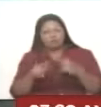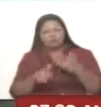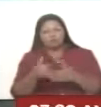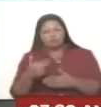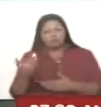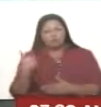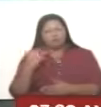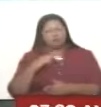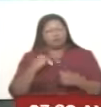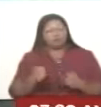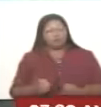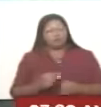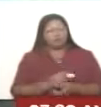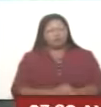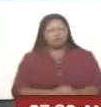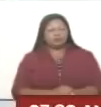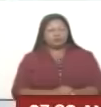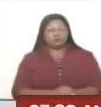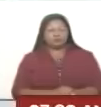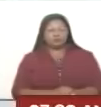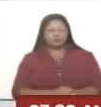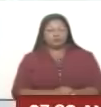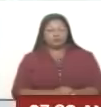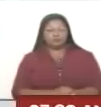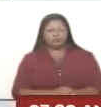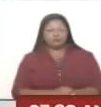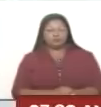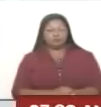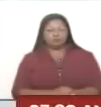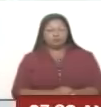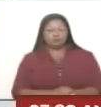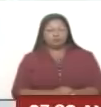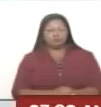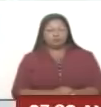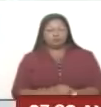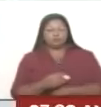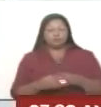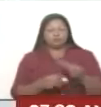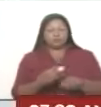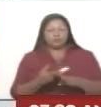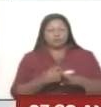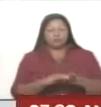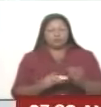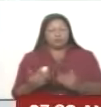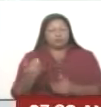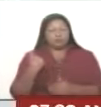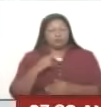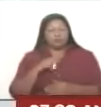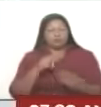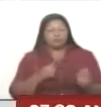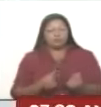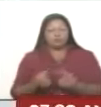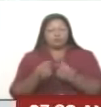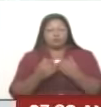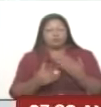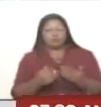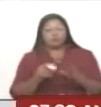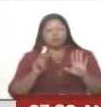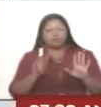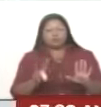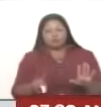daño hacen, las que han ocasionado el peor impacto en nuestra economía, eso a lo largo de